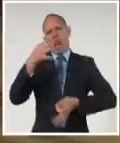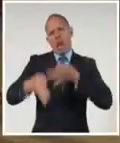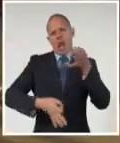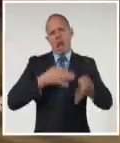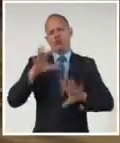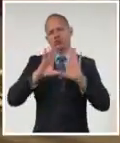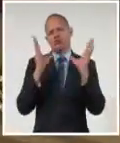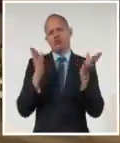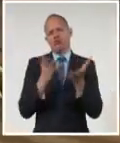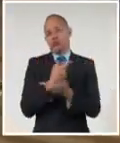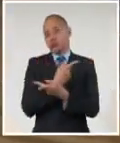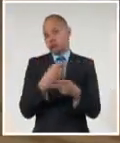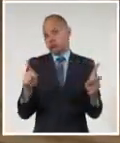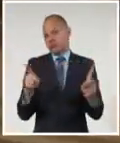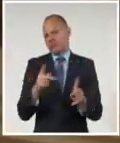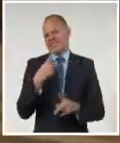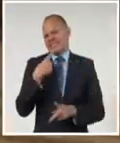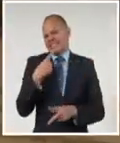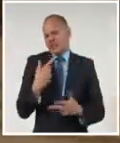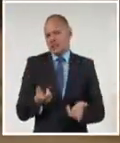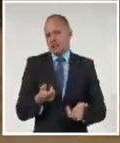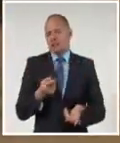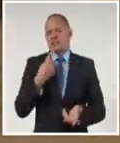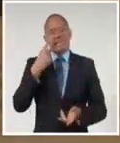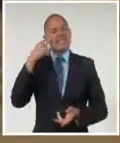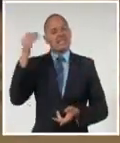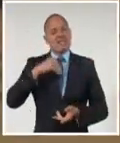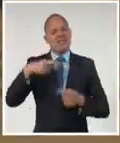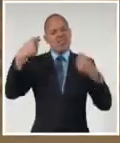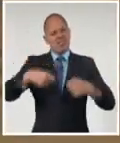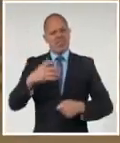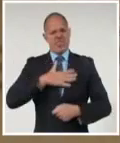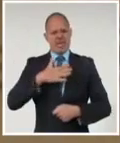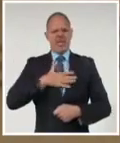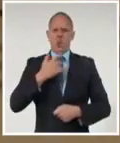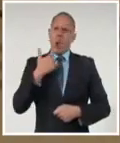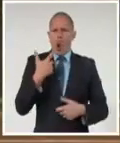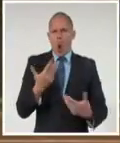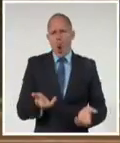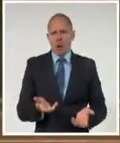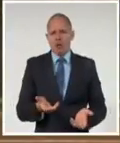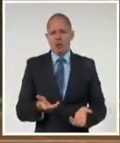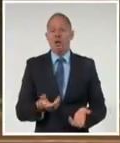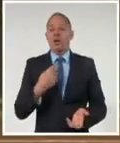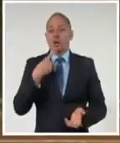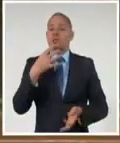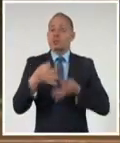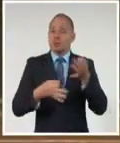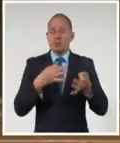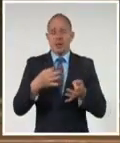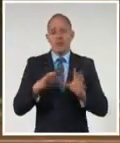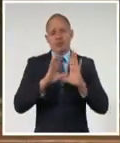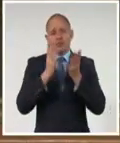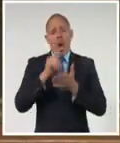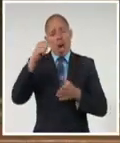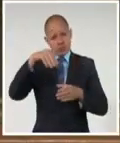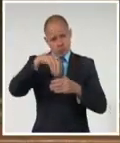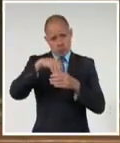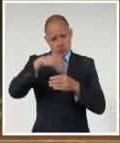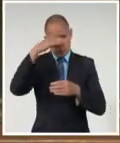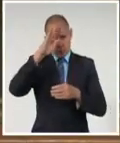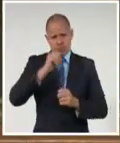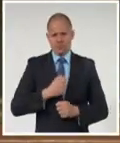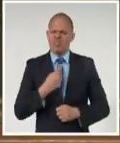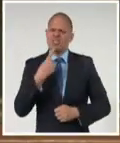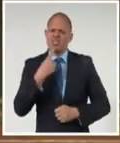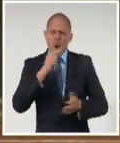titulada Perfil Constitucional del Derecho de Contratos, una visión desde el derecho cubano.